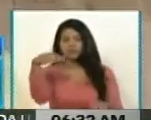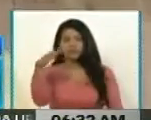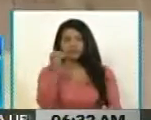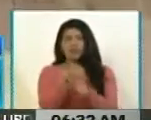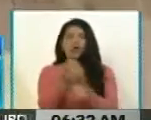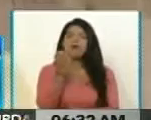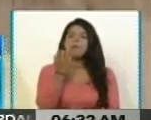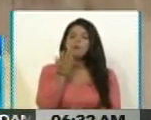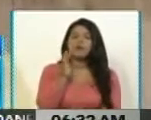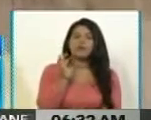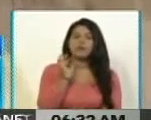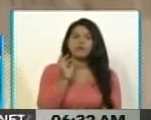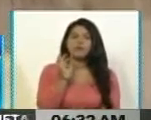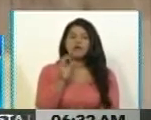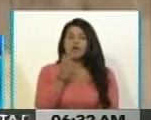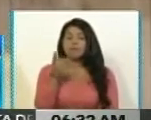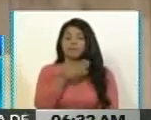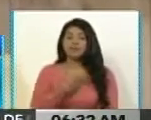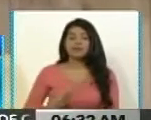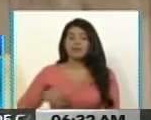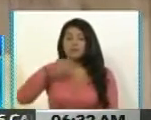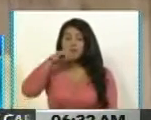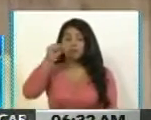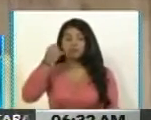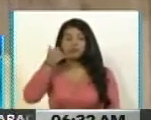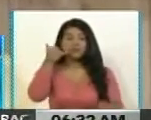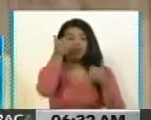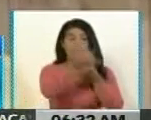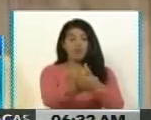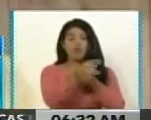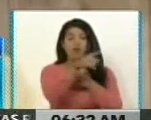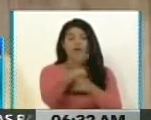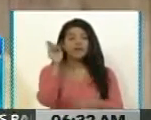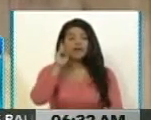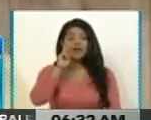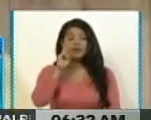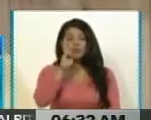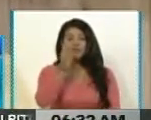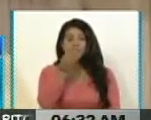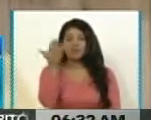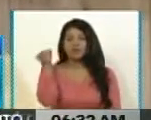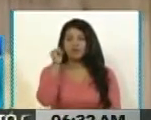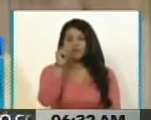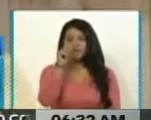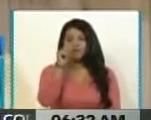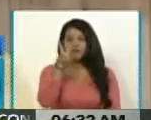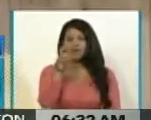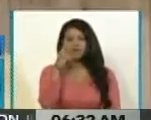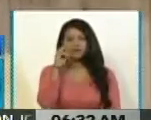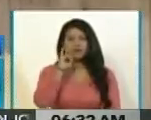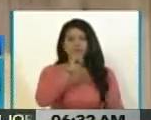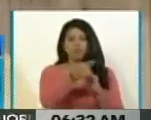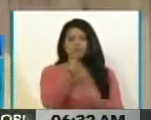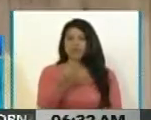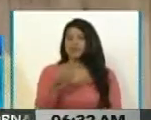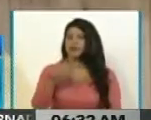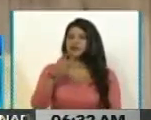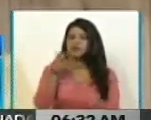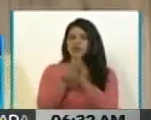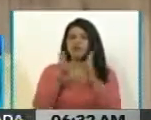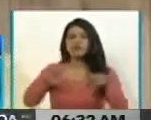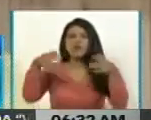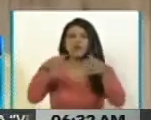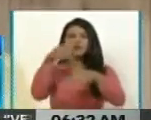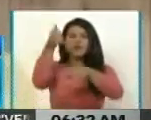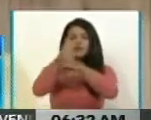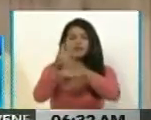te pongo un ejemplo, el presidente en un contacto telefónico que hizo con Radio Miraflores el viernes, hablaba de la nueva junta directiva del metro y